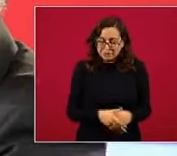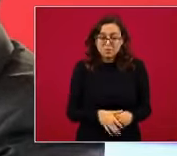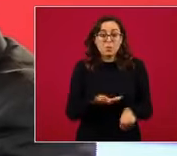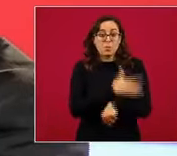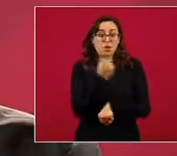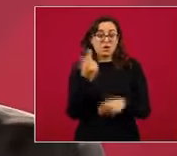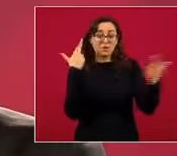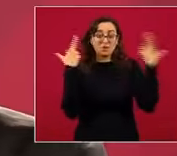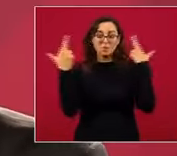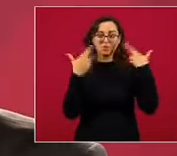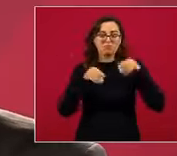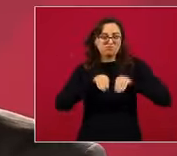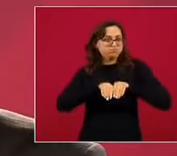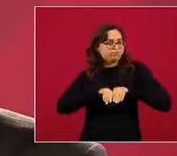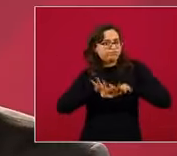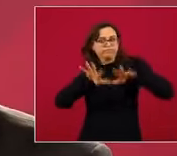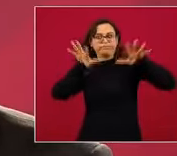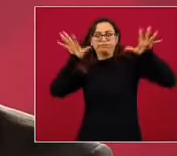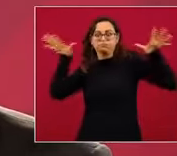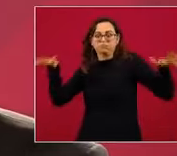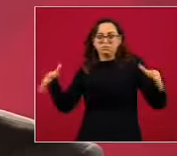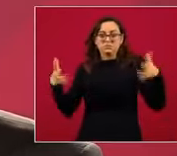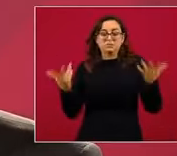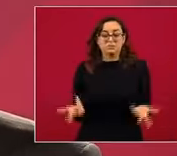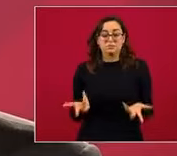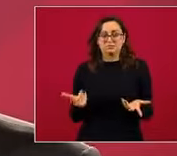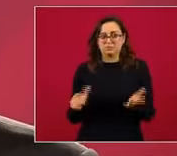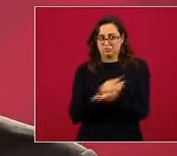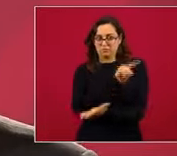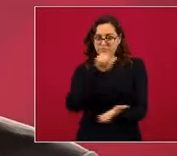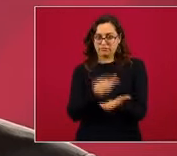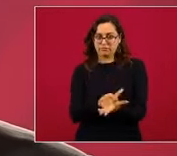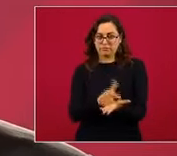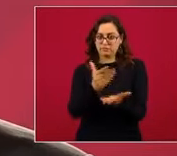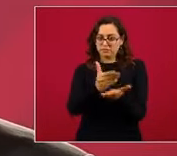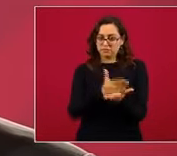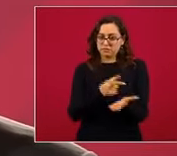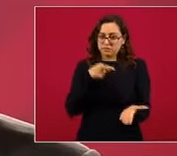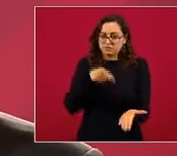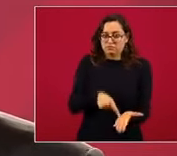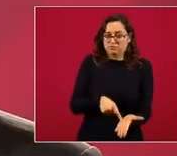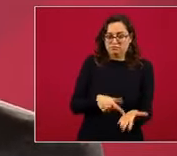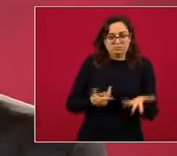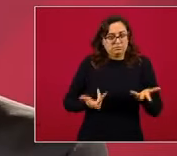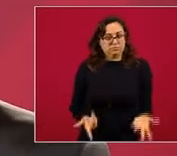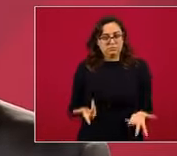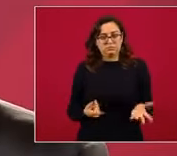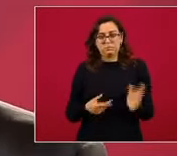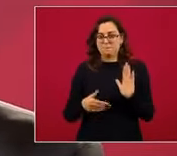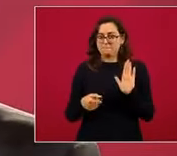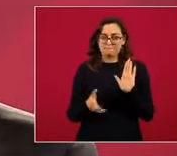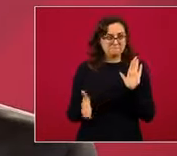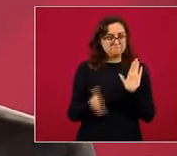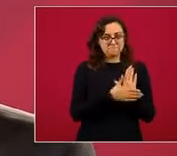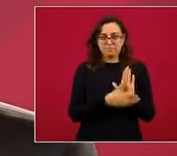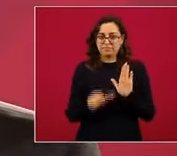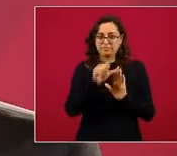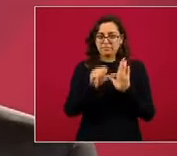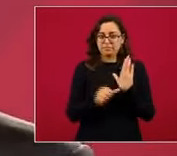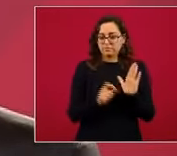hay leyes en algunas entidades federativas, como en la Ciudad de México, la Ley de Cultura Cívica, que establece con precisión en el